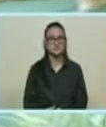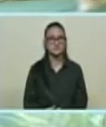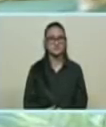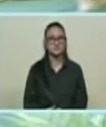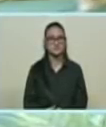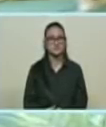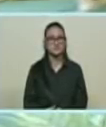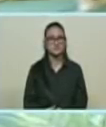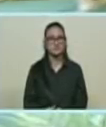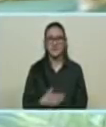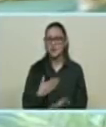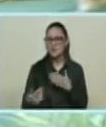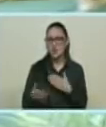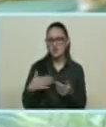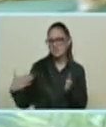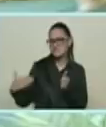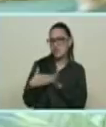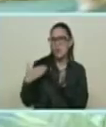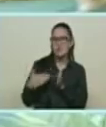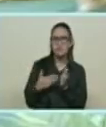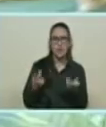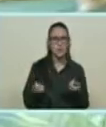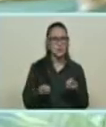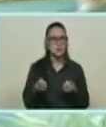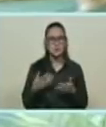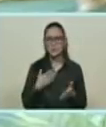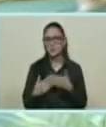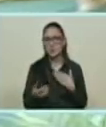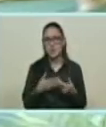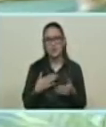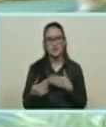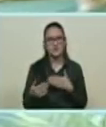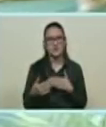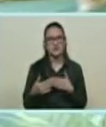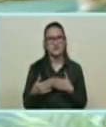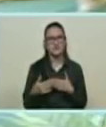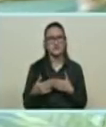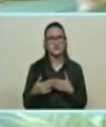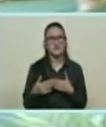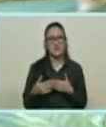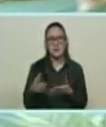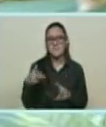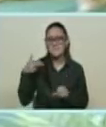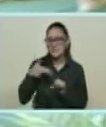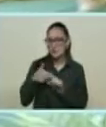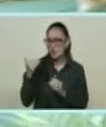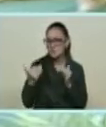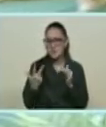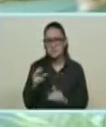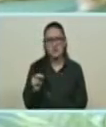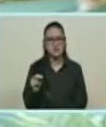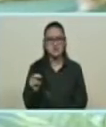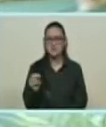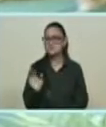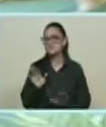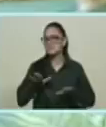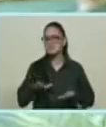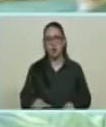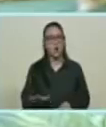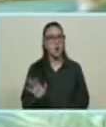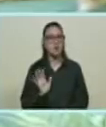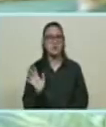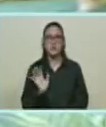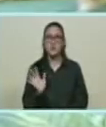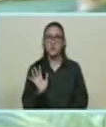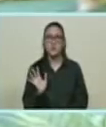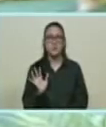Pero ni la persecución financiera, ni la guerra económica, ni el petróleo a 20 nos impidieron